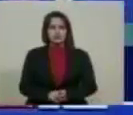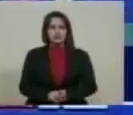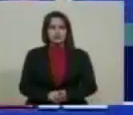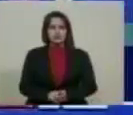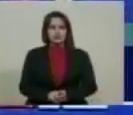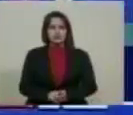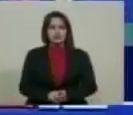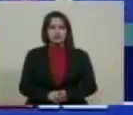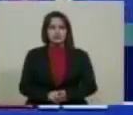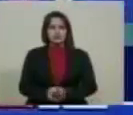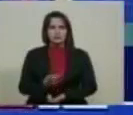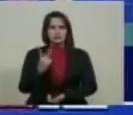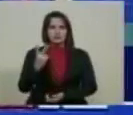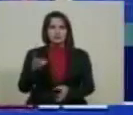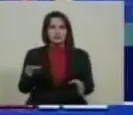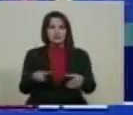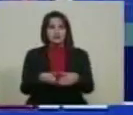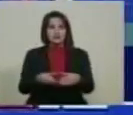estos dos equipos